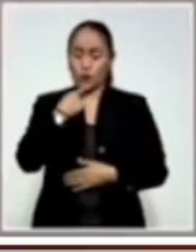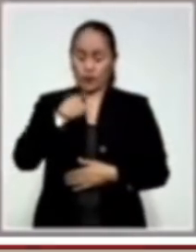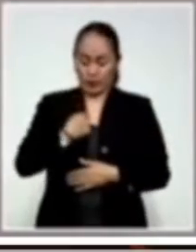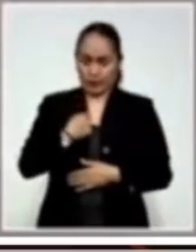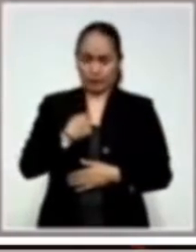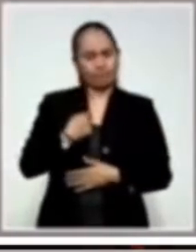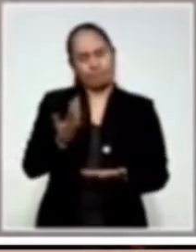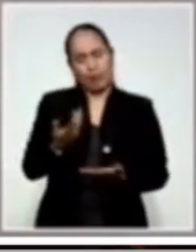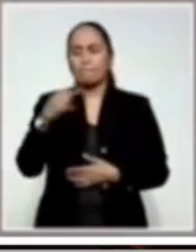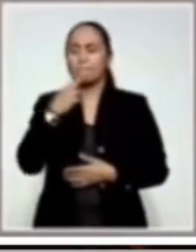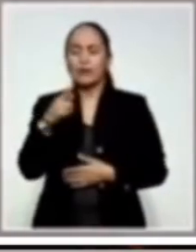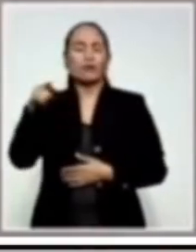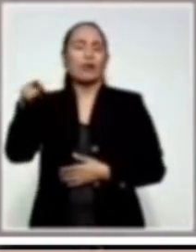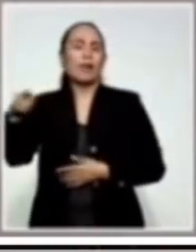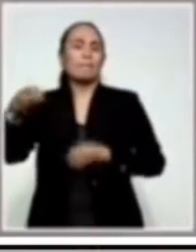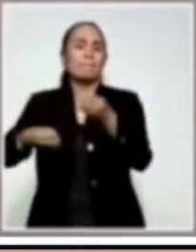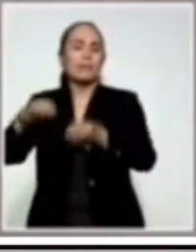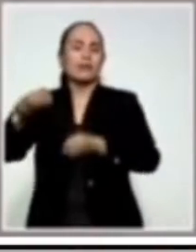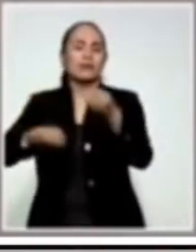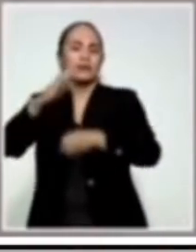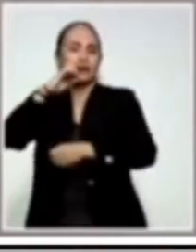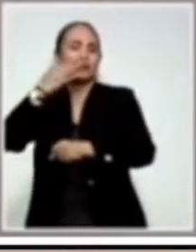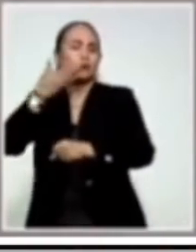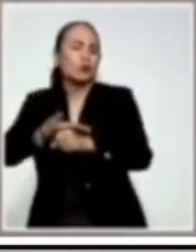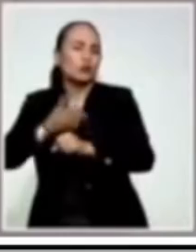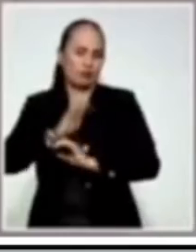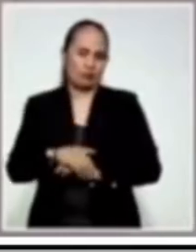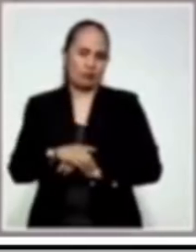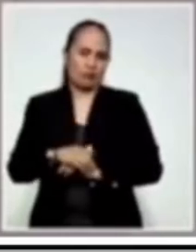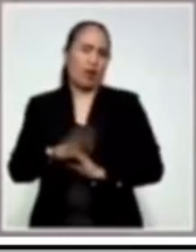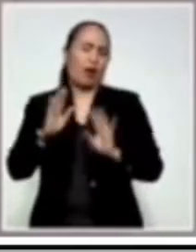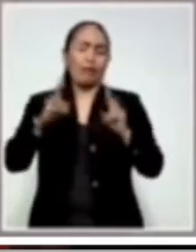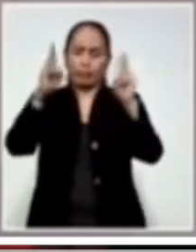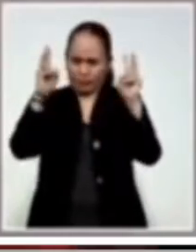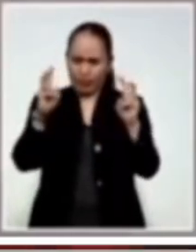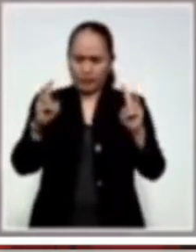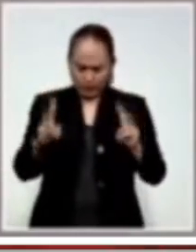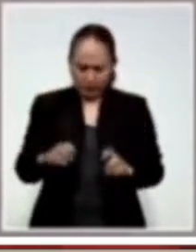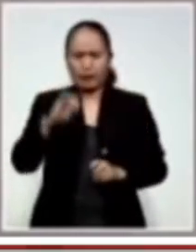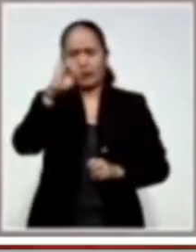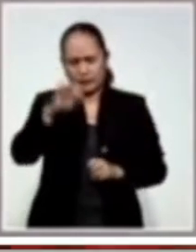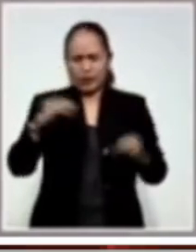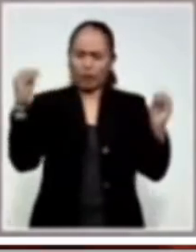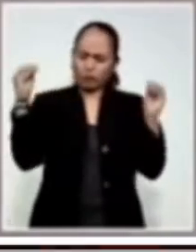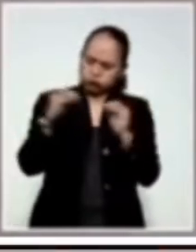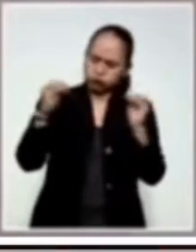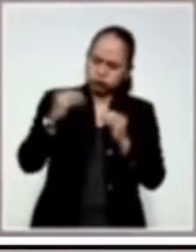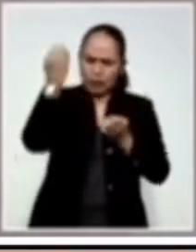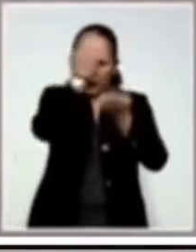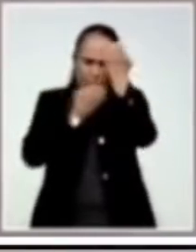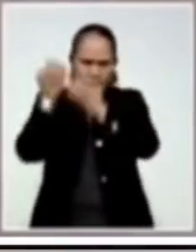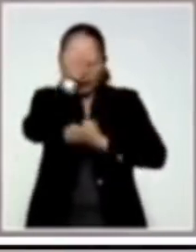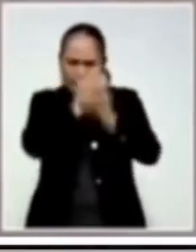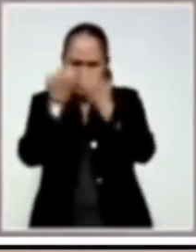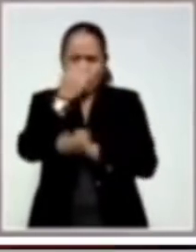al ministro instructor. Yo lo único que diría es que los temas se están tratando en la Corte y que yo estoy seguro que se